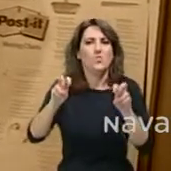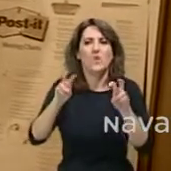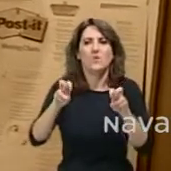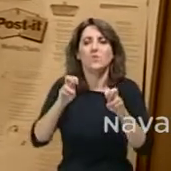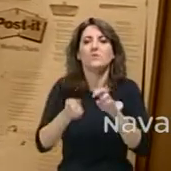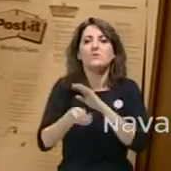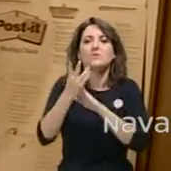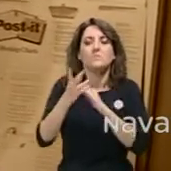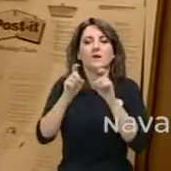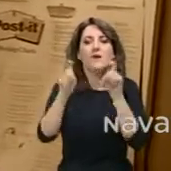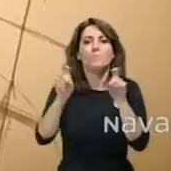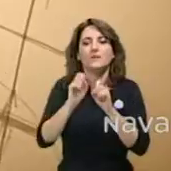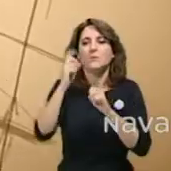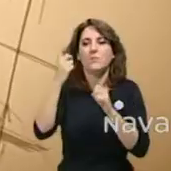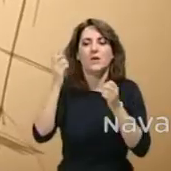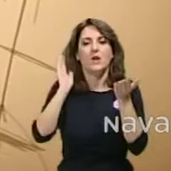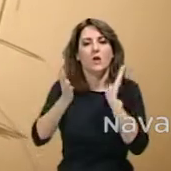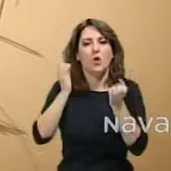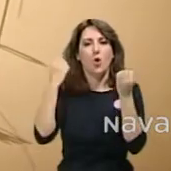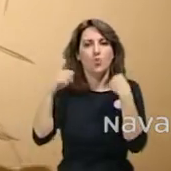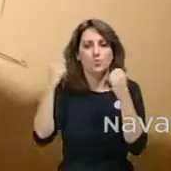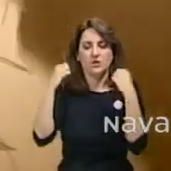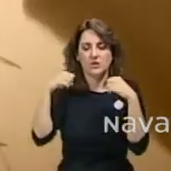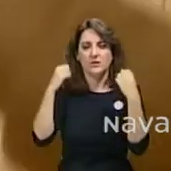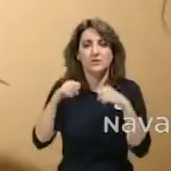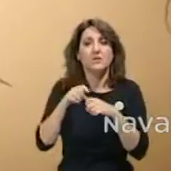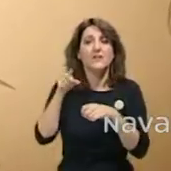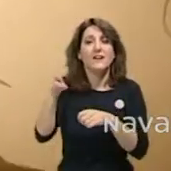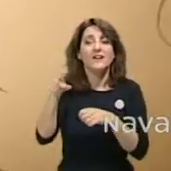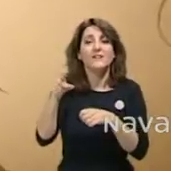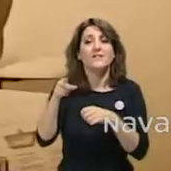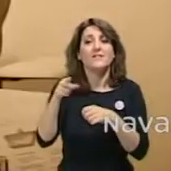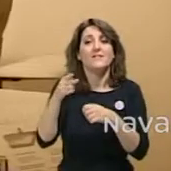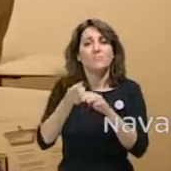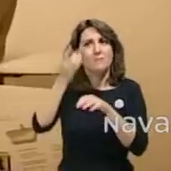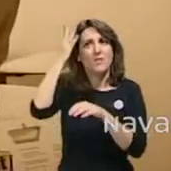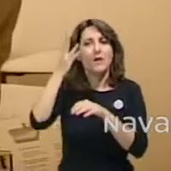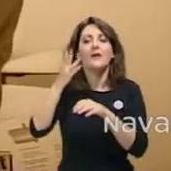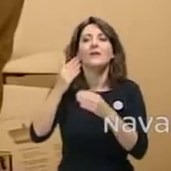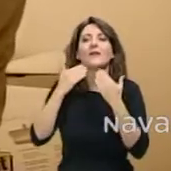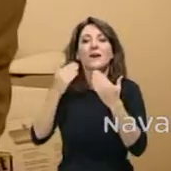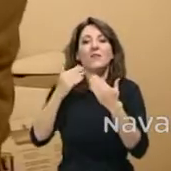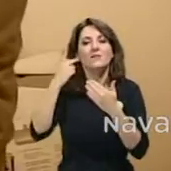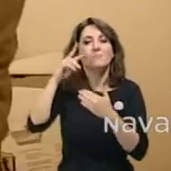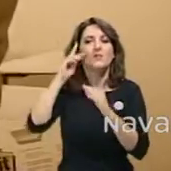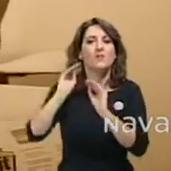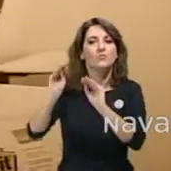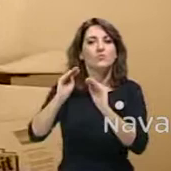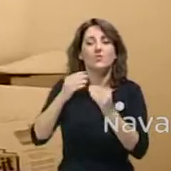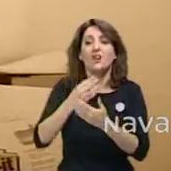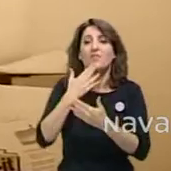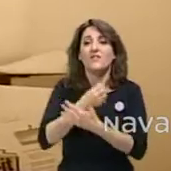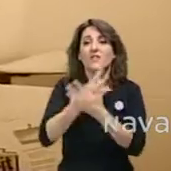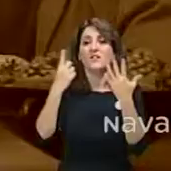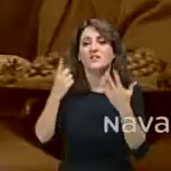una desconocida. Unos conocimientos que le llegaron de la experiencia que adquirió en los 16 años que vivió en Alemania. De allí se